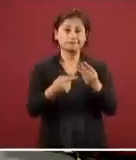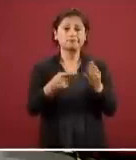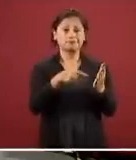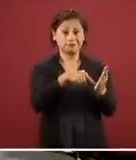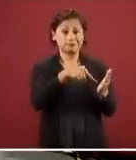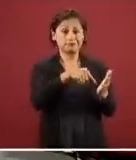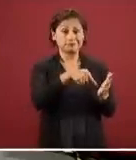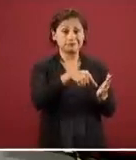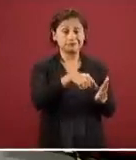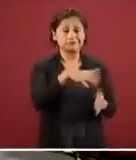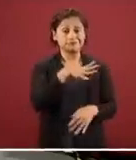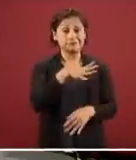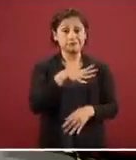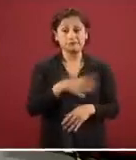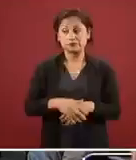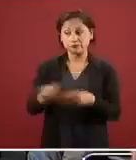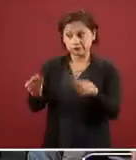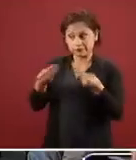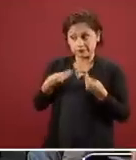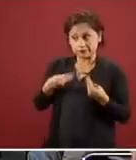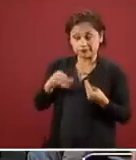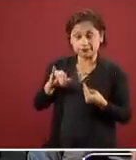¿Me lo das? Bueno.